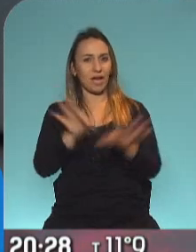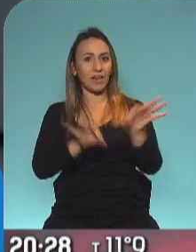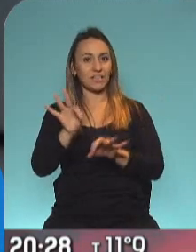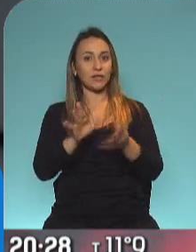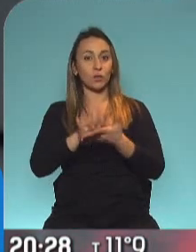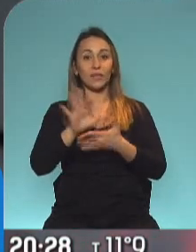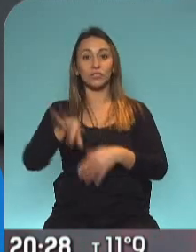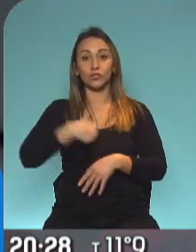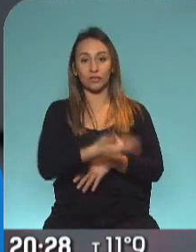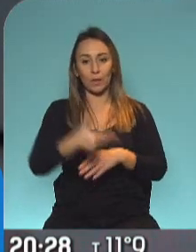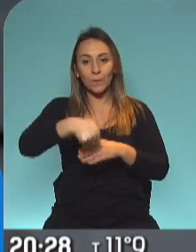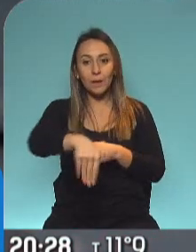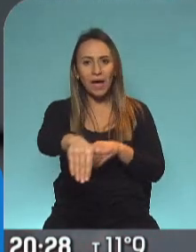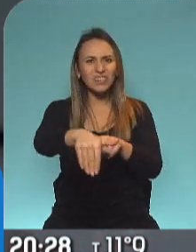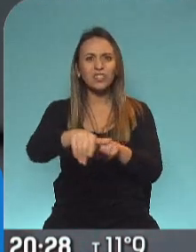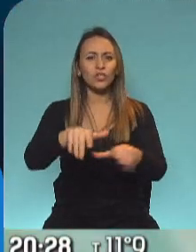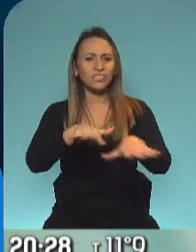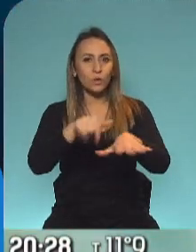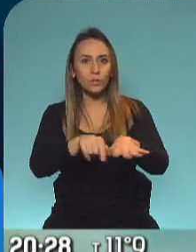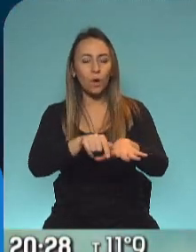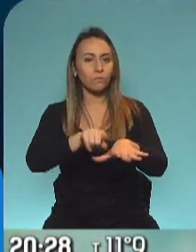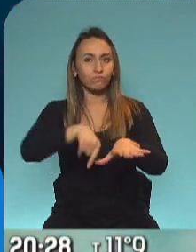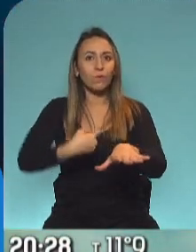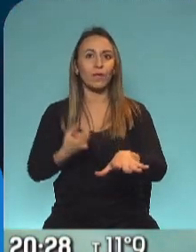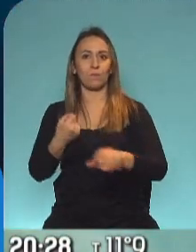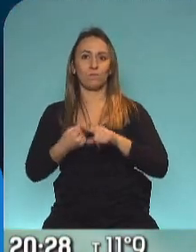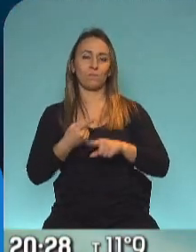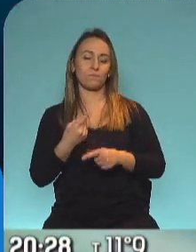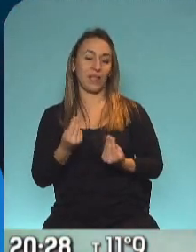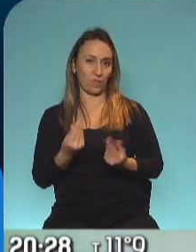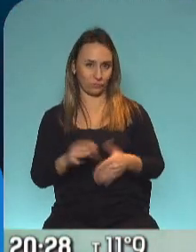movido básicamente por el miedo. La mecha está prendida y de eso se trata. Muy bien, Yelén, gracias.